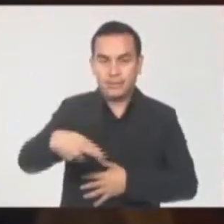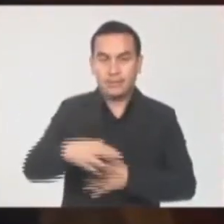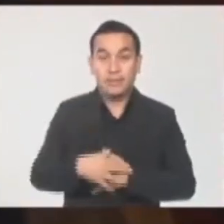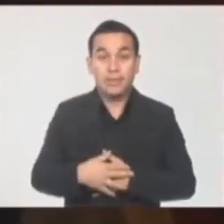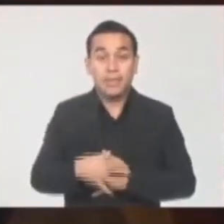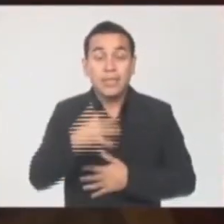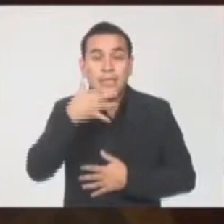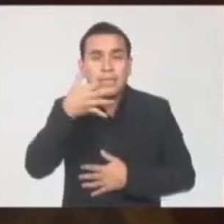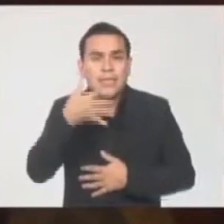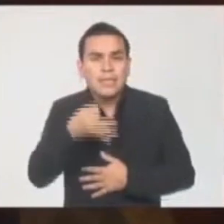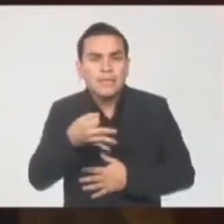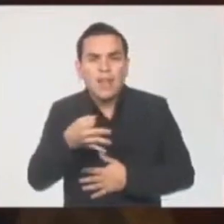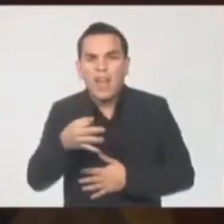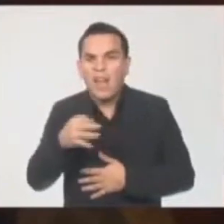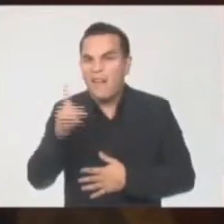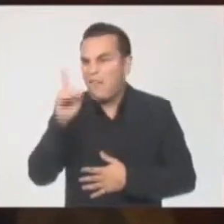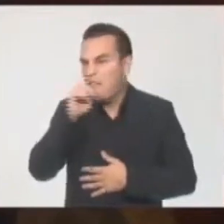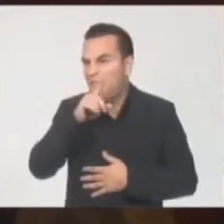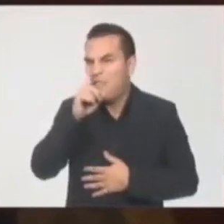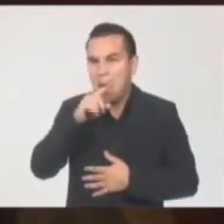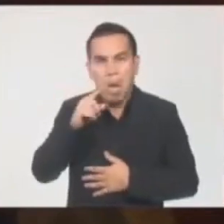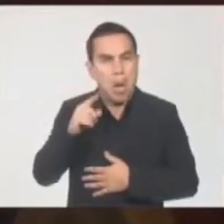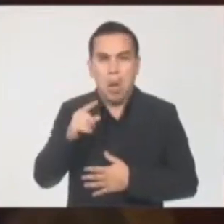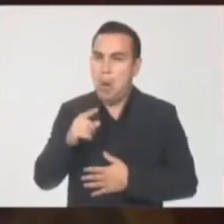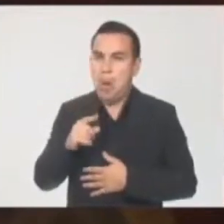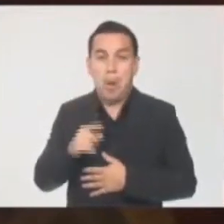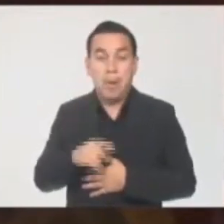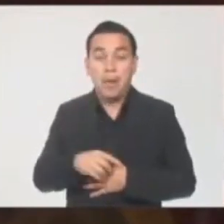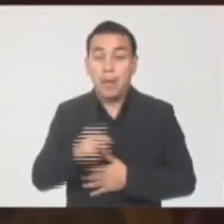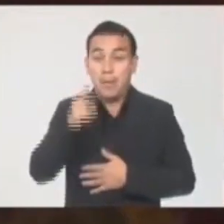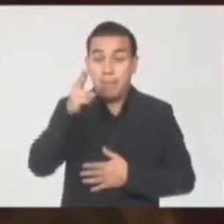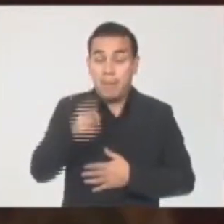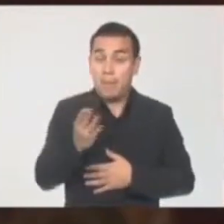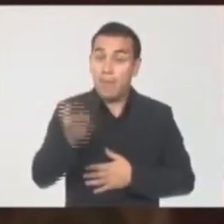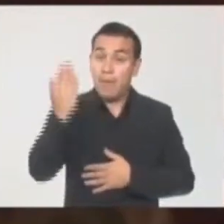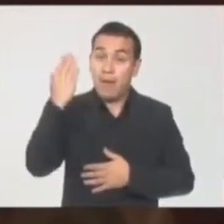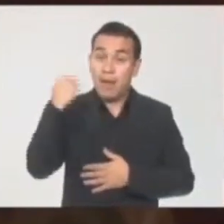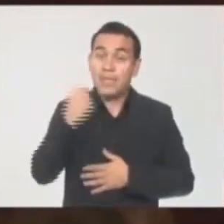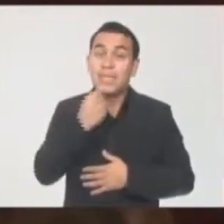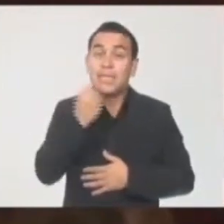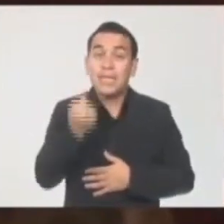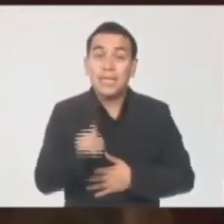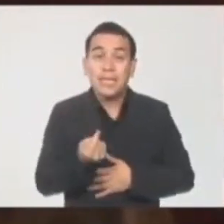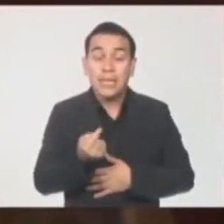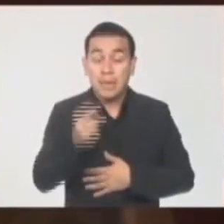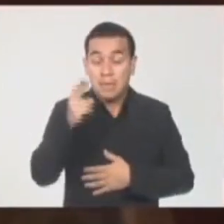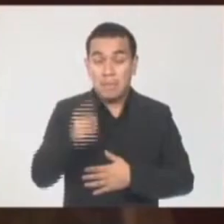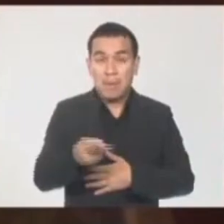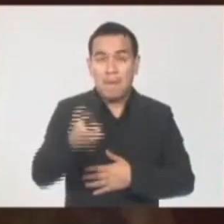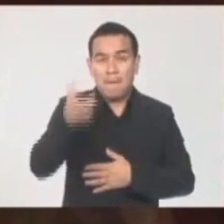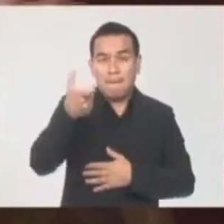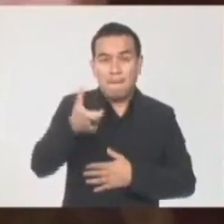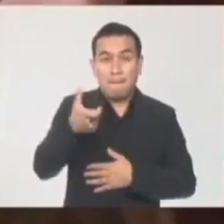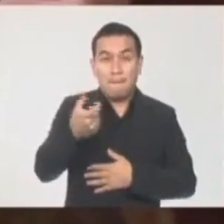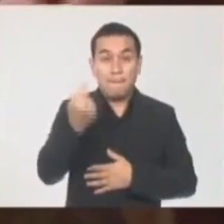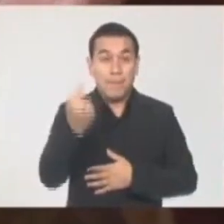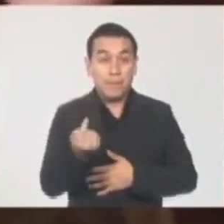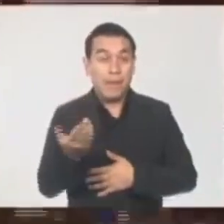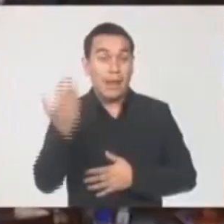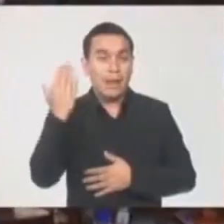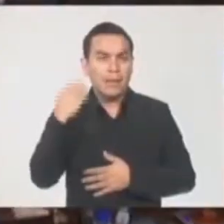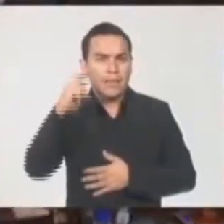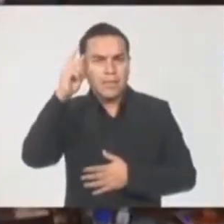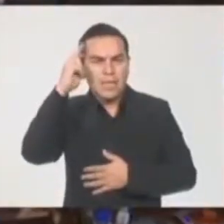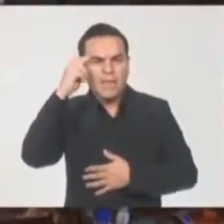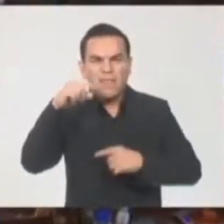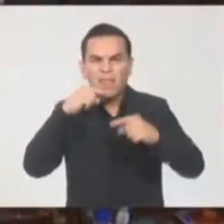No estamos construyendo una democracia falsa, como la que instauraron las fuerzas del status quo. O se puede llamar democracia